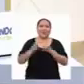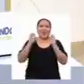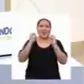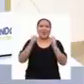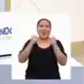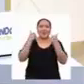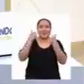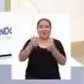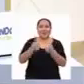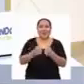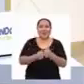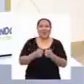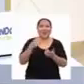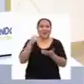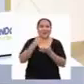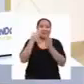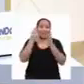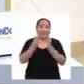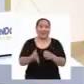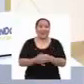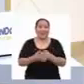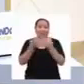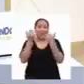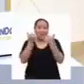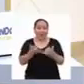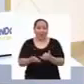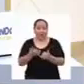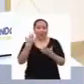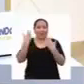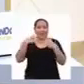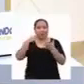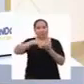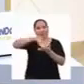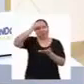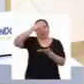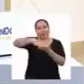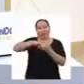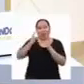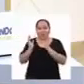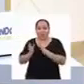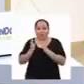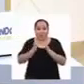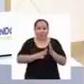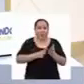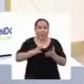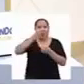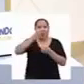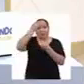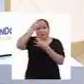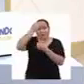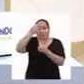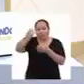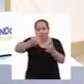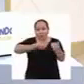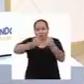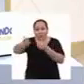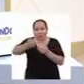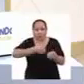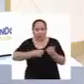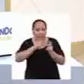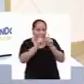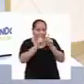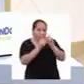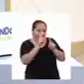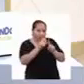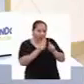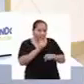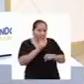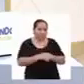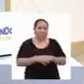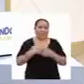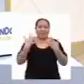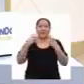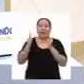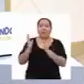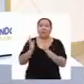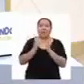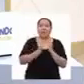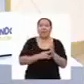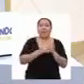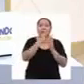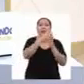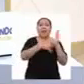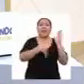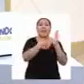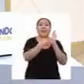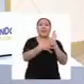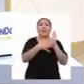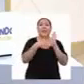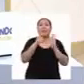Muy bien, queridos estudiantes. Hoy hemos aprendido a organizar los datos recogidos en los cuestionarios y a elaborar la tabla